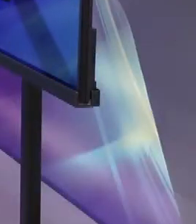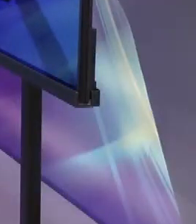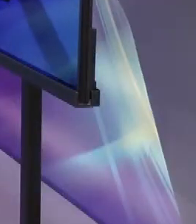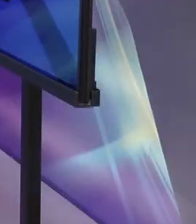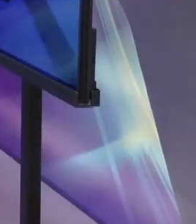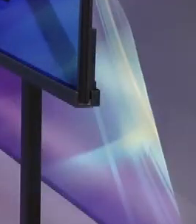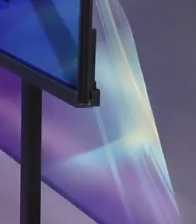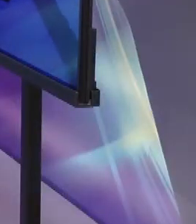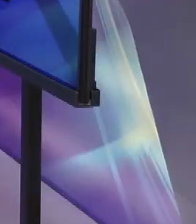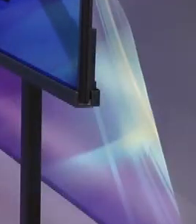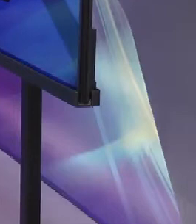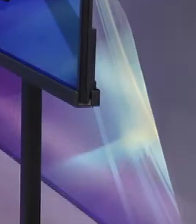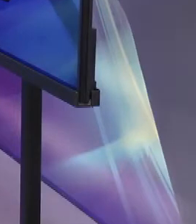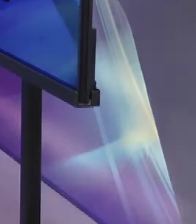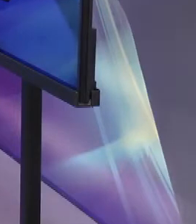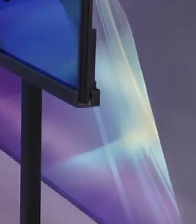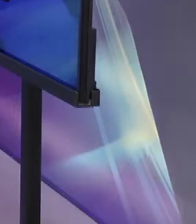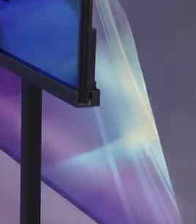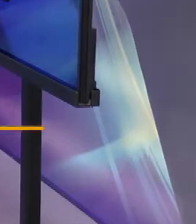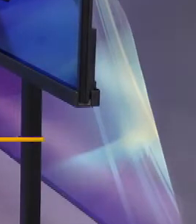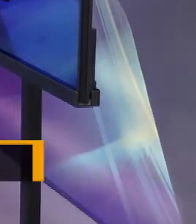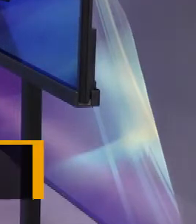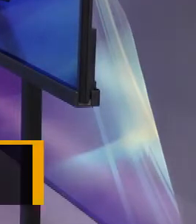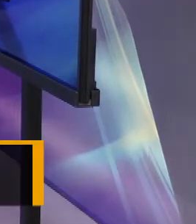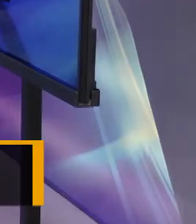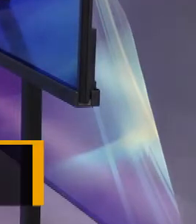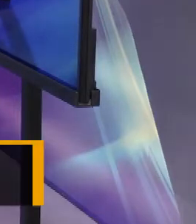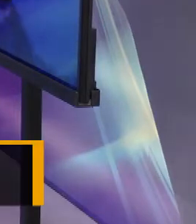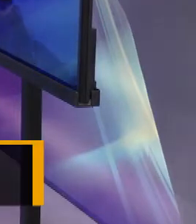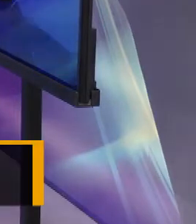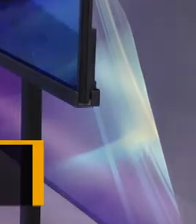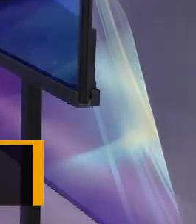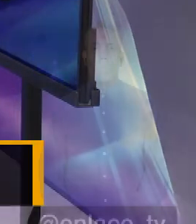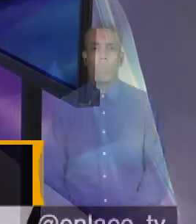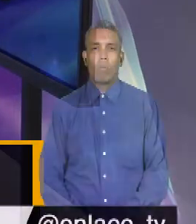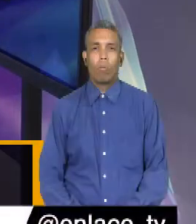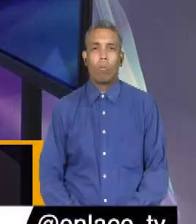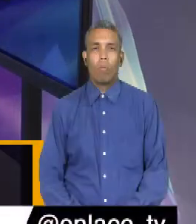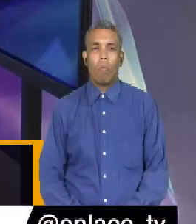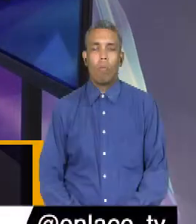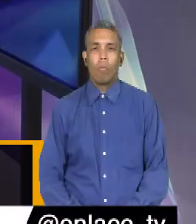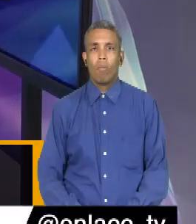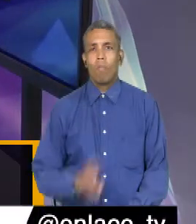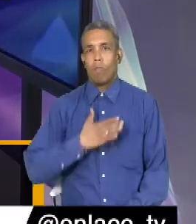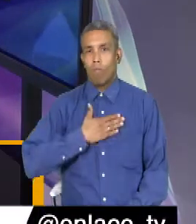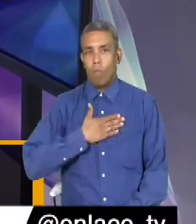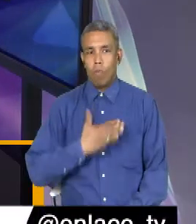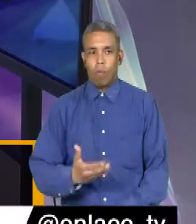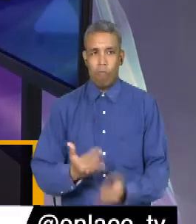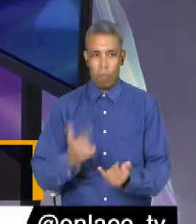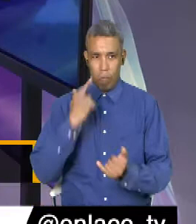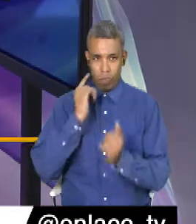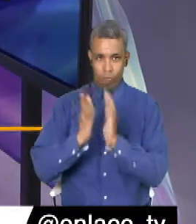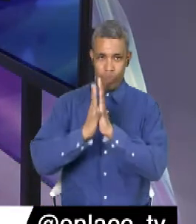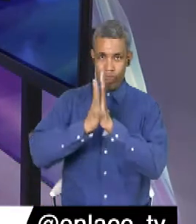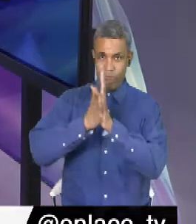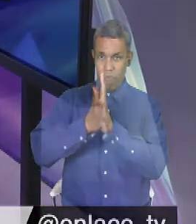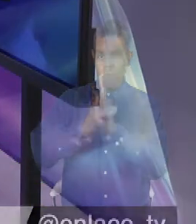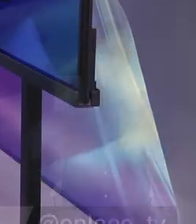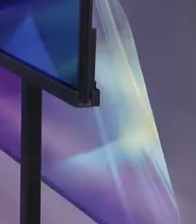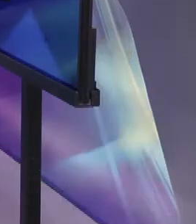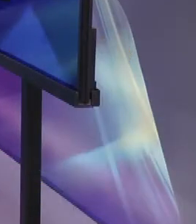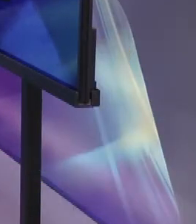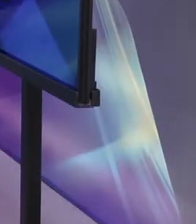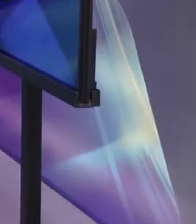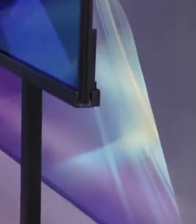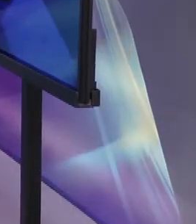Buenas tardes, soy Paola López Vargas y los saludo una vez más con el desarrollo informativo más importante de nuestra ciudad y región en Enlace Noticias. Como siempre, saludamos